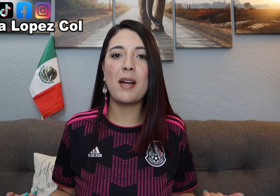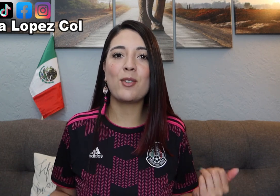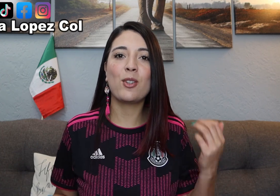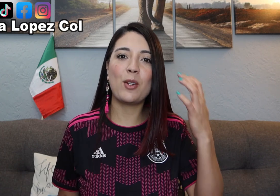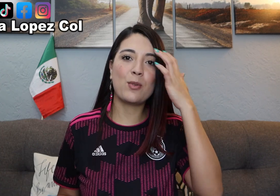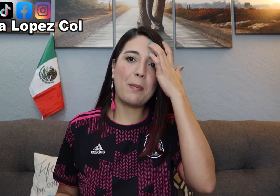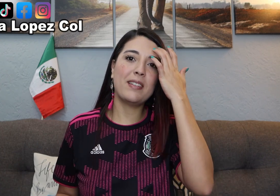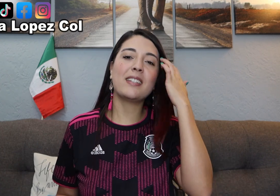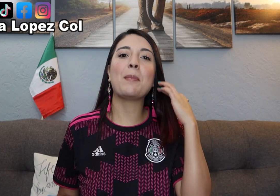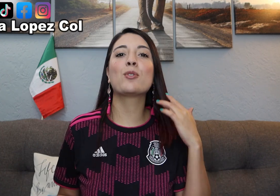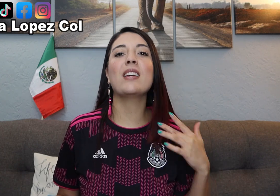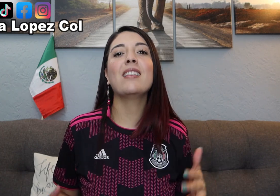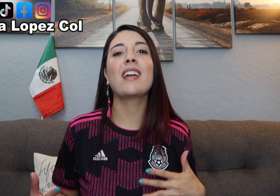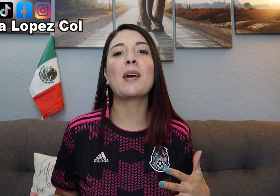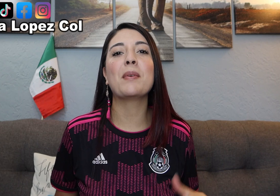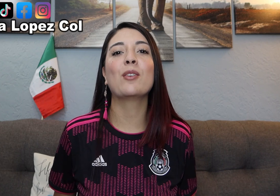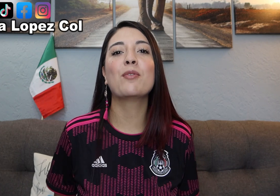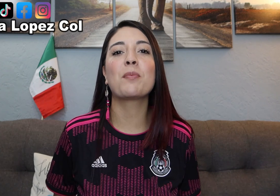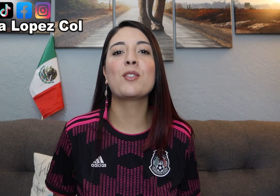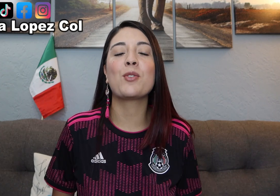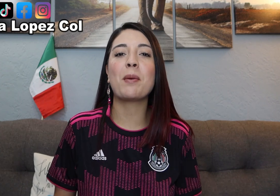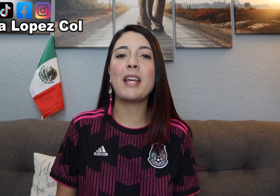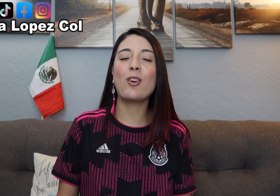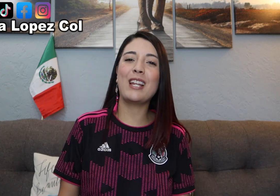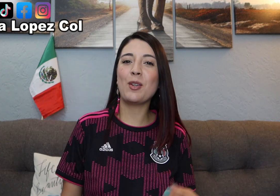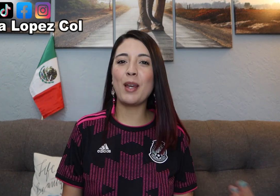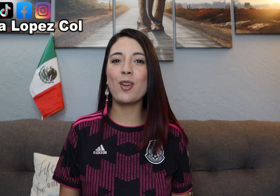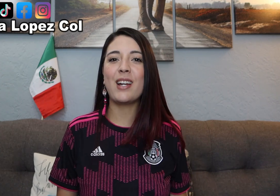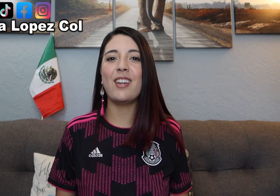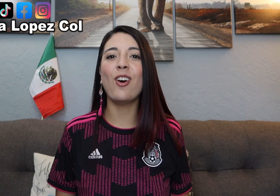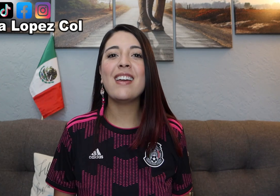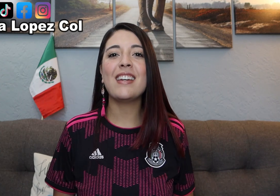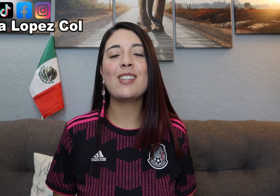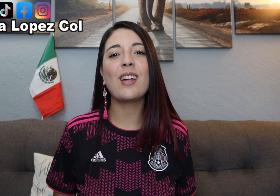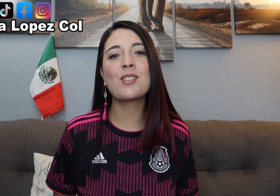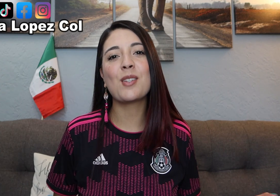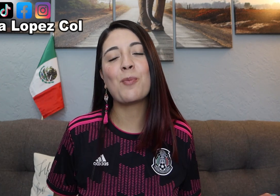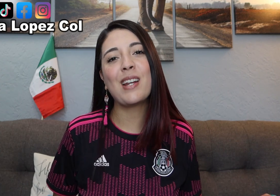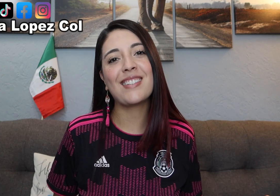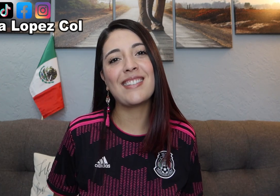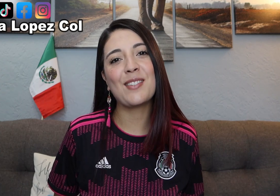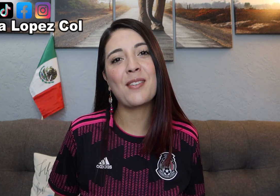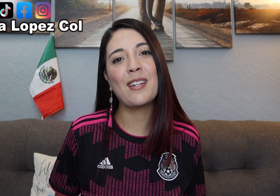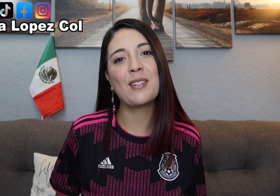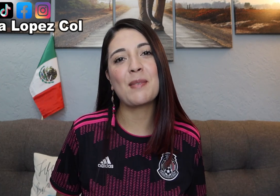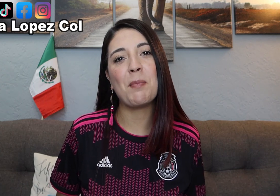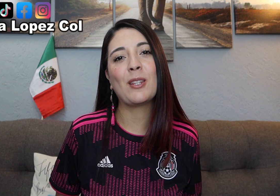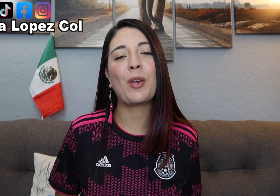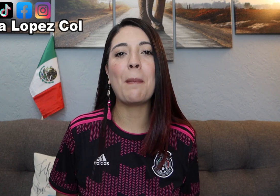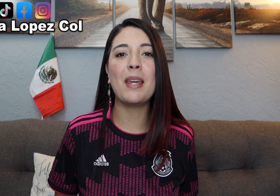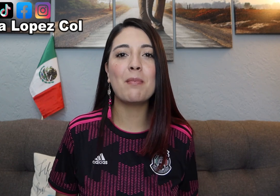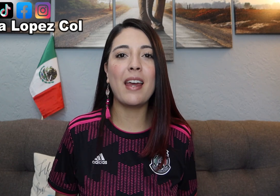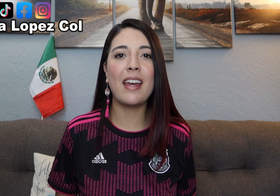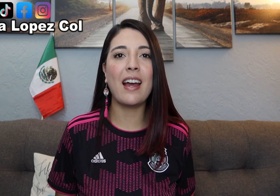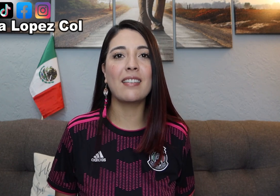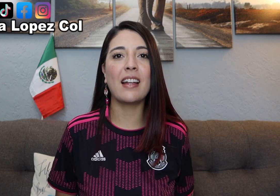este espacio en donde justamente estamos intercambiando información sobre México lindo y México querido y todas las cosas buenas que están sucediendo en este momento